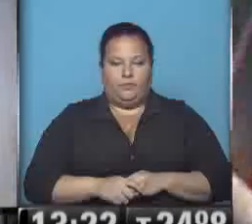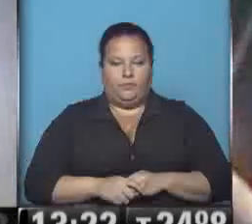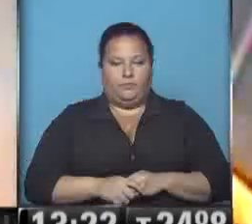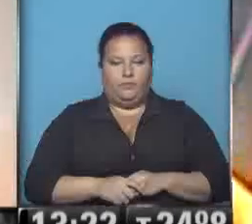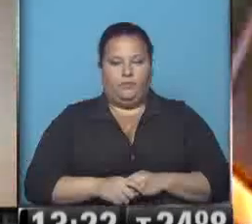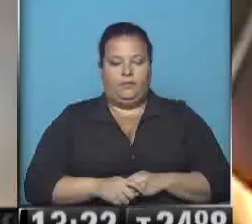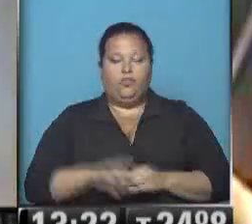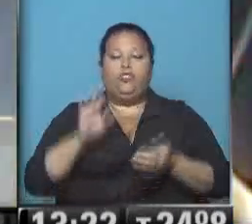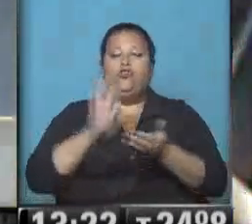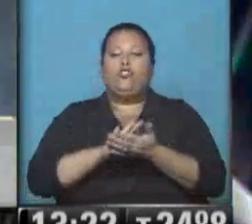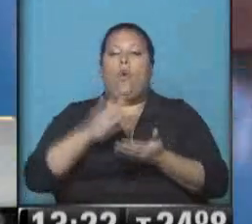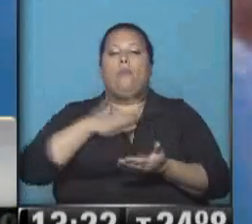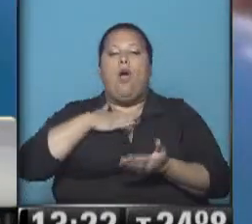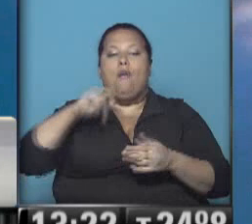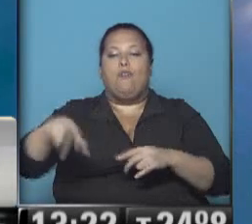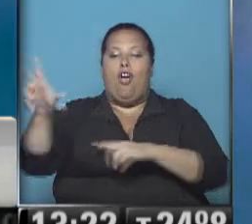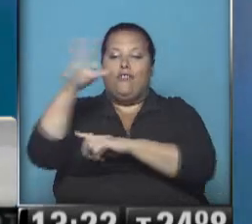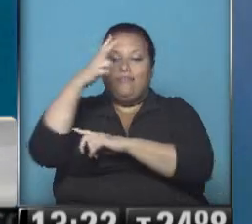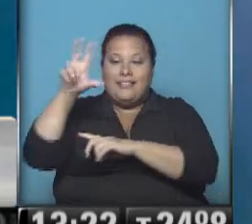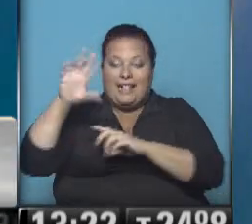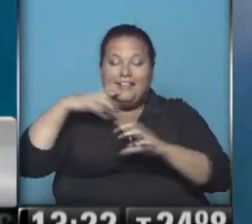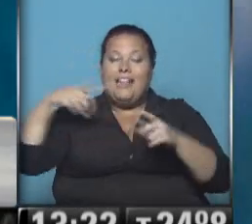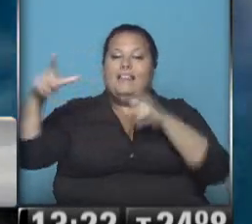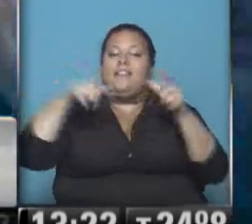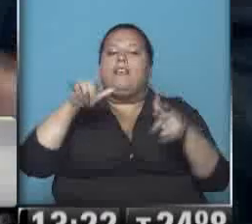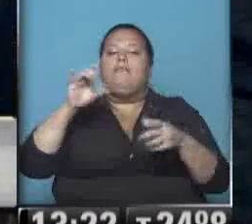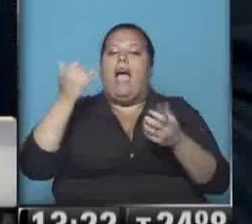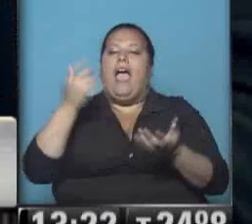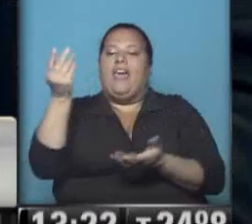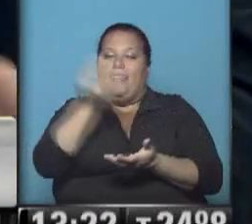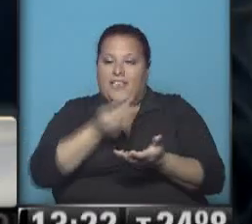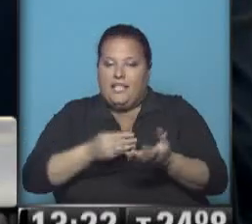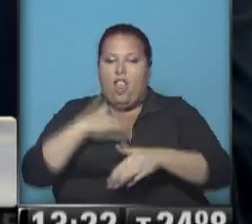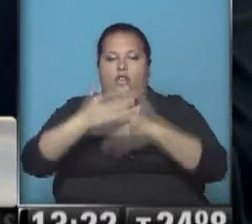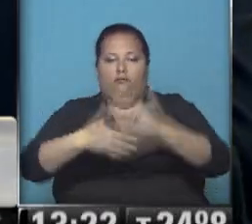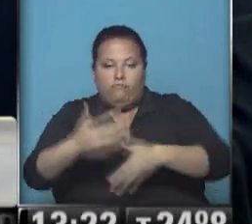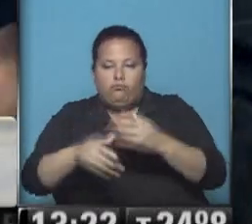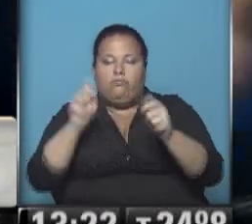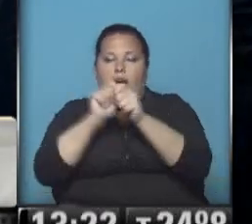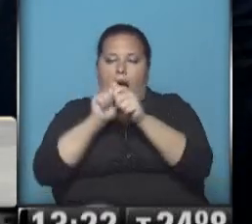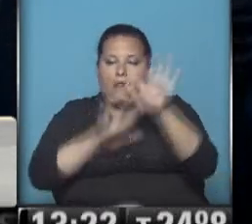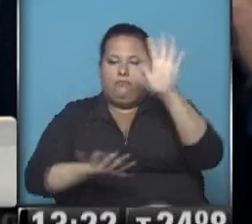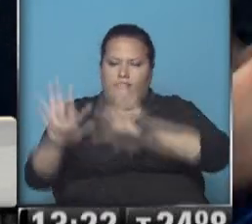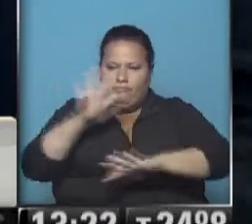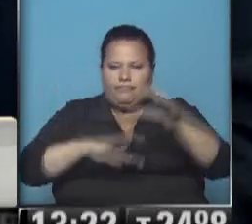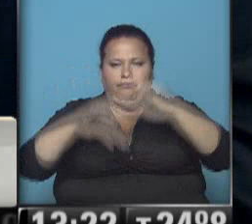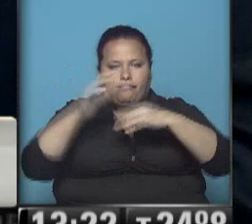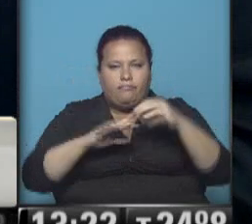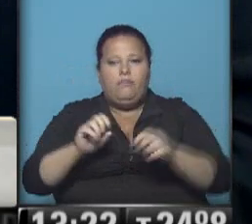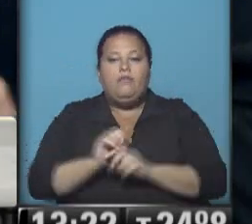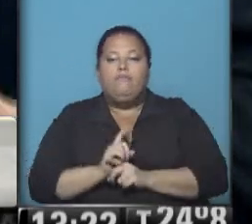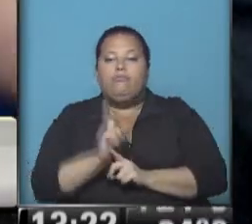El concepto de soberanía satelital incluye el diseño, desarrollo, construcción, puesta en